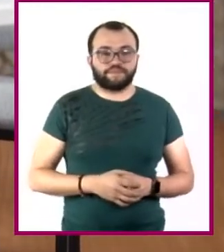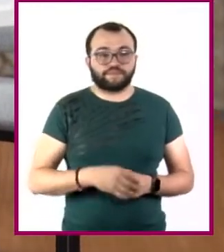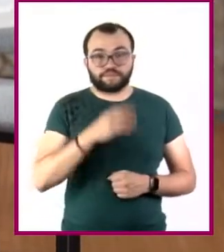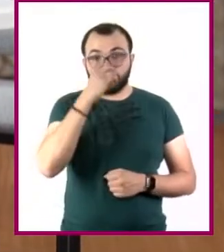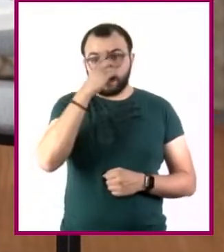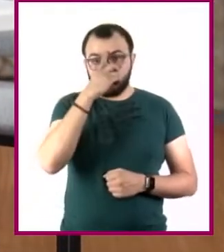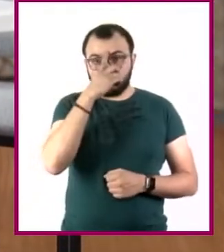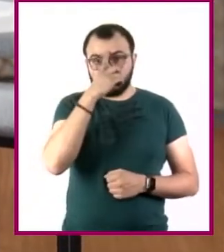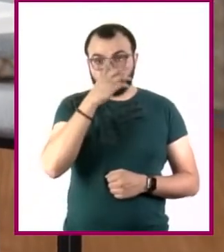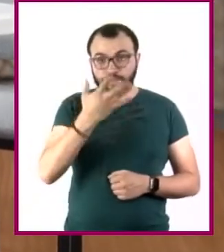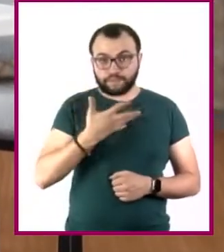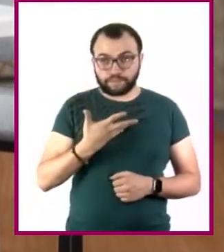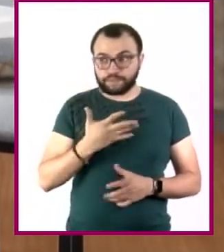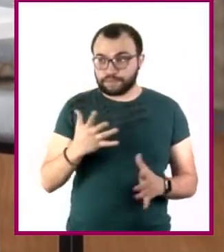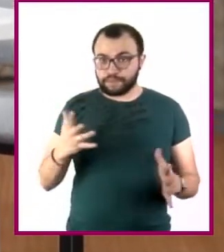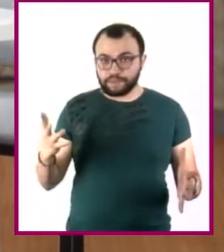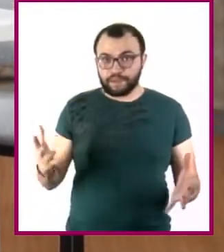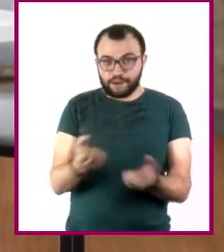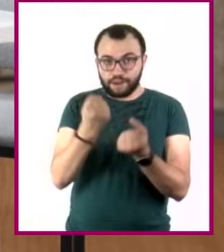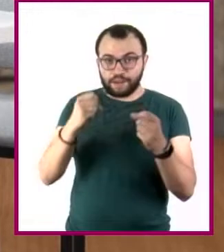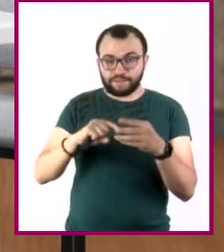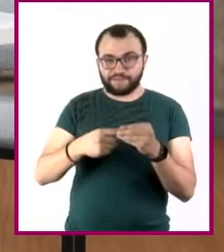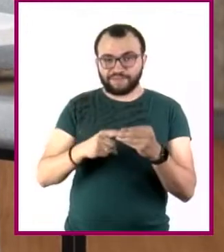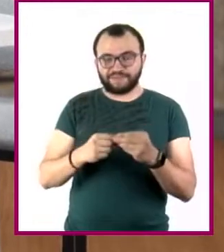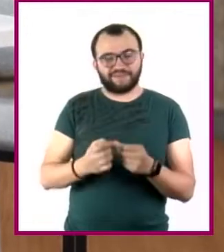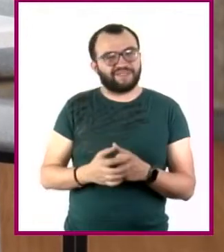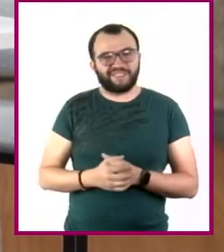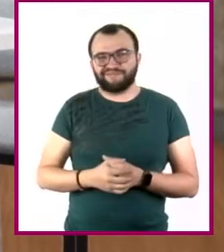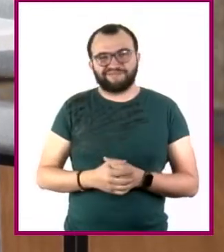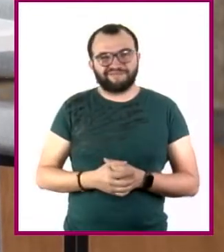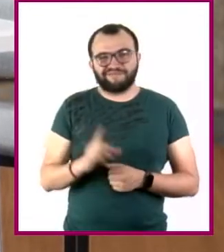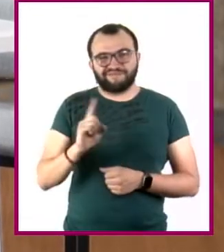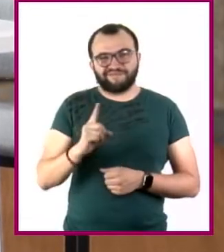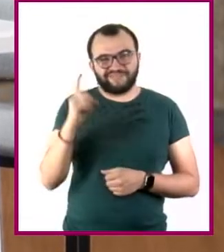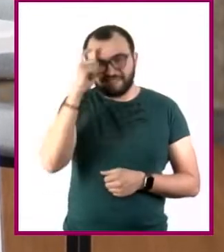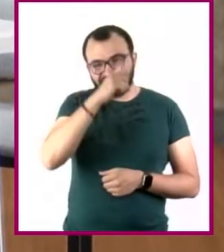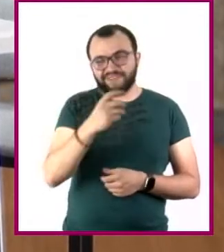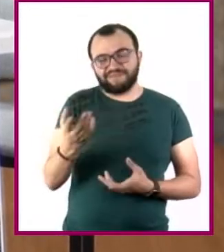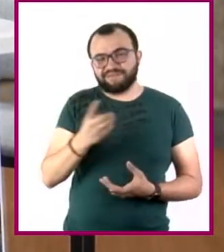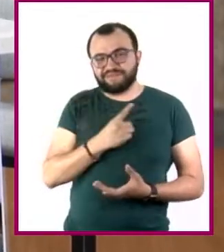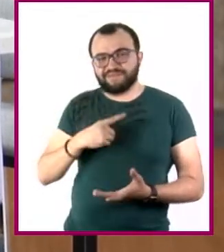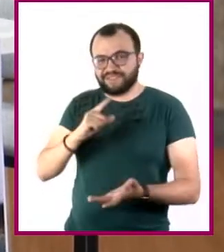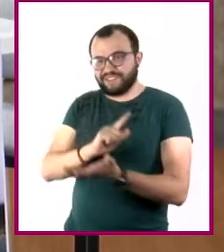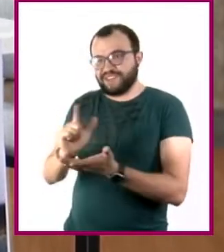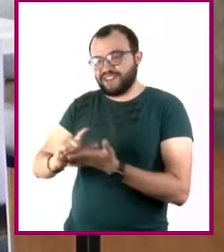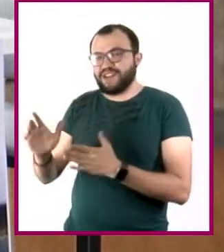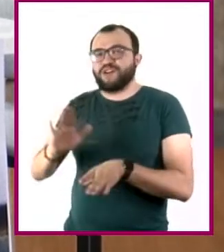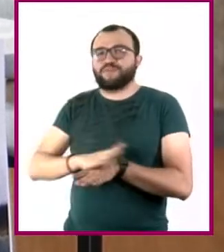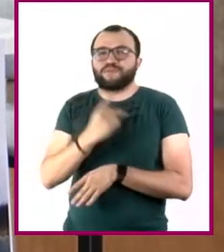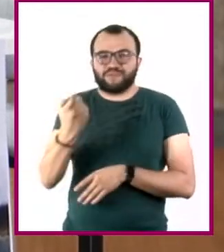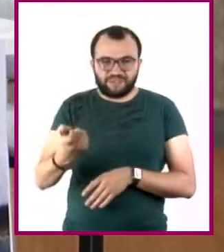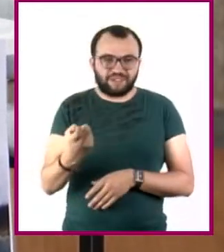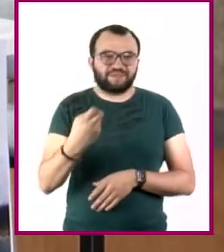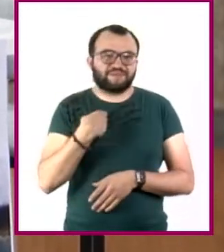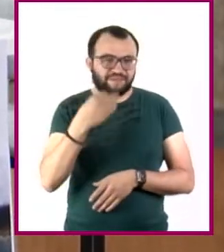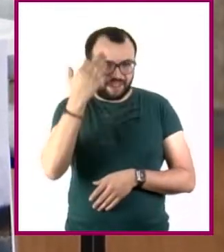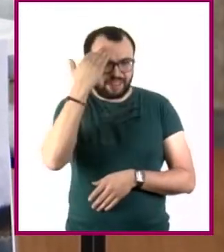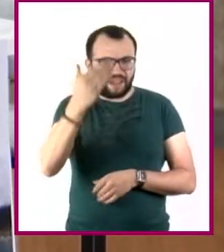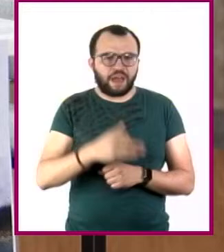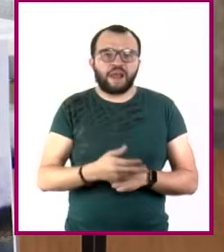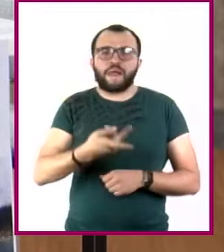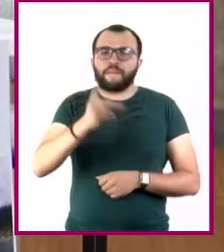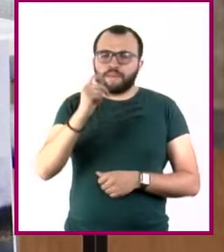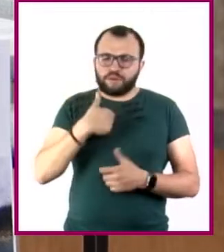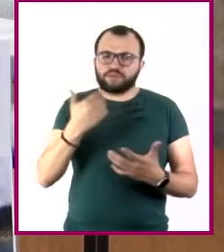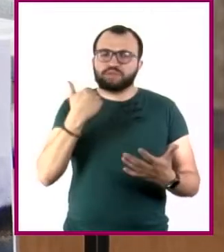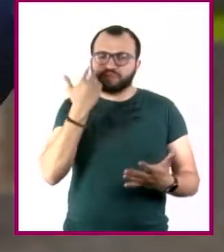¿Lograron salvar la olla de los frijoles? Pues no, tuvimos que limpiar un poco, por eso tardamos. Pero hemos venido a hacerlo